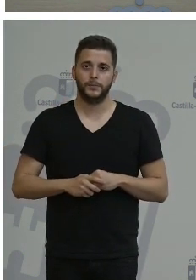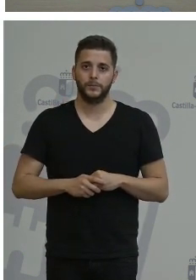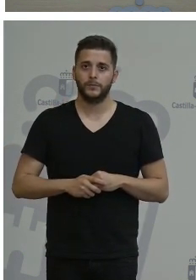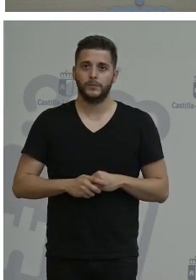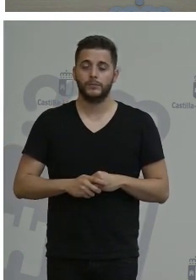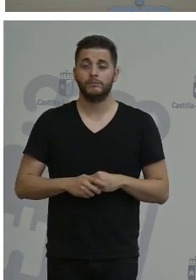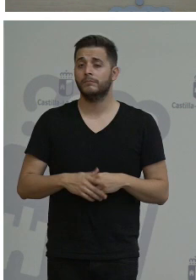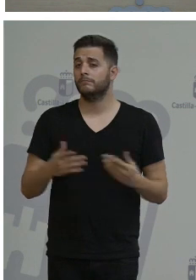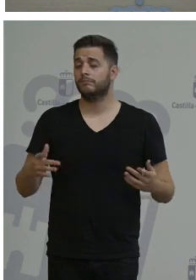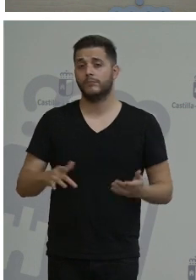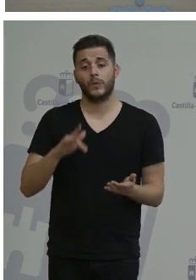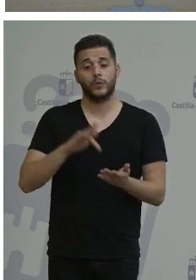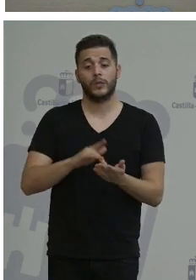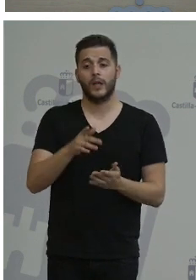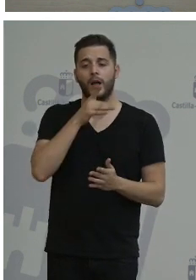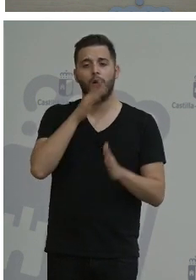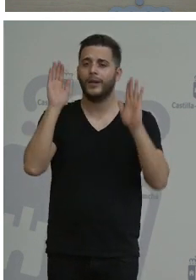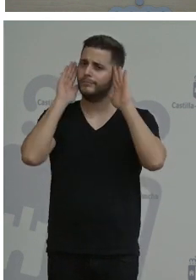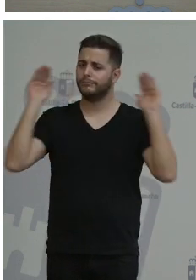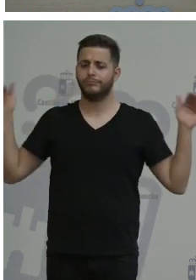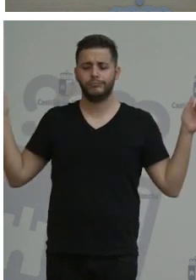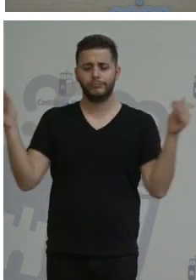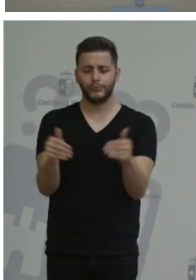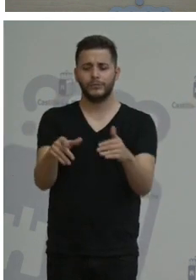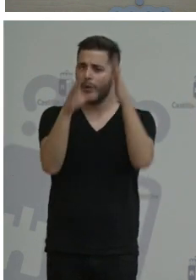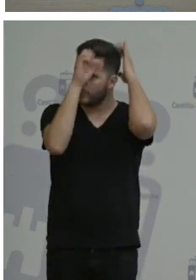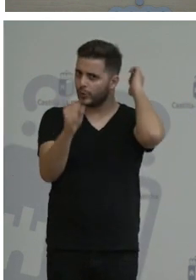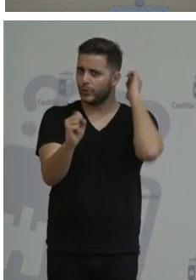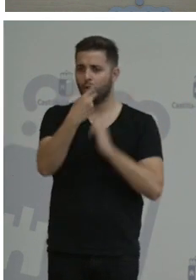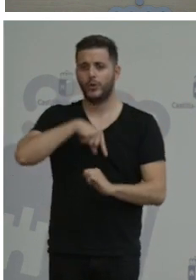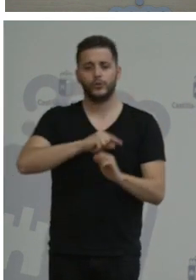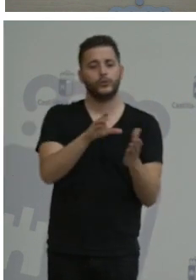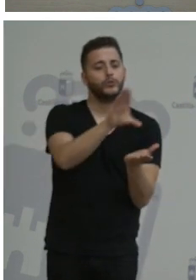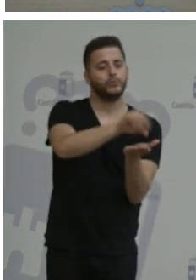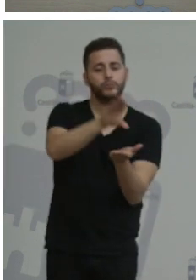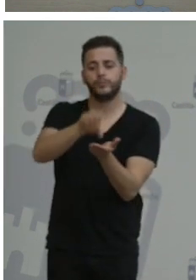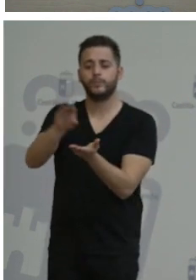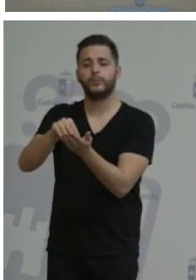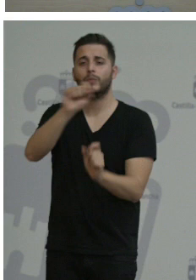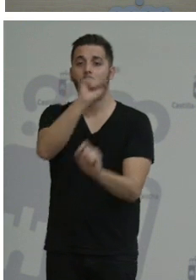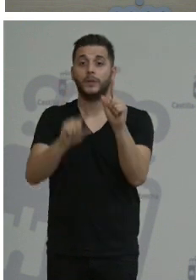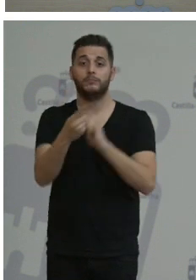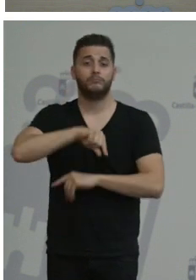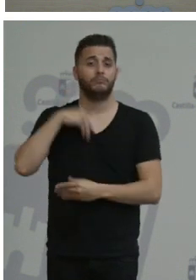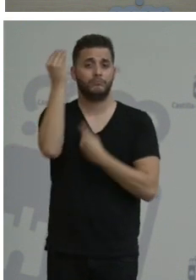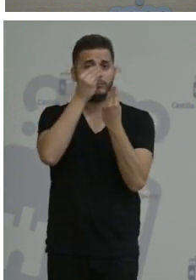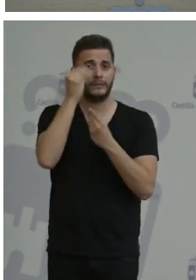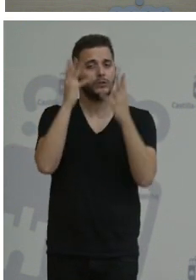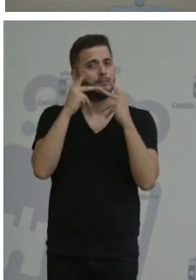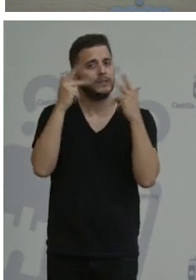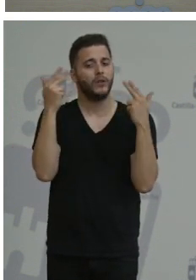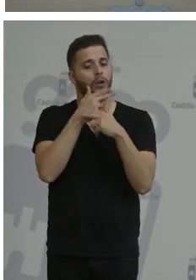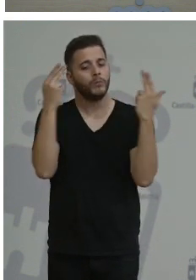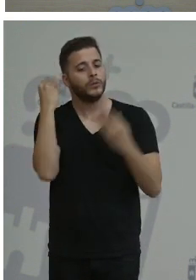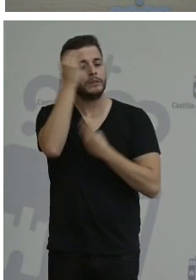Y bueno, pues para entrar un poco ya en materia de este protocolo, lo hemos agrupado en una serie de preguntas que consideramos que las administraciones públicas